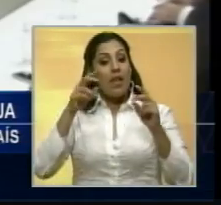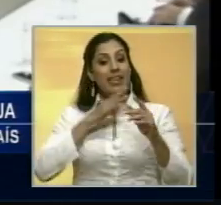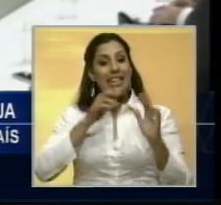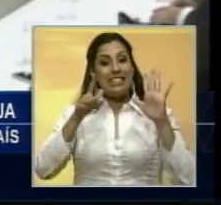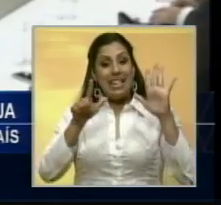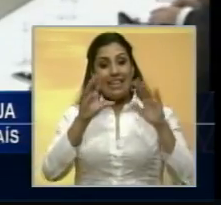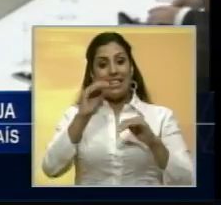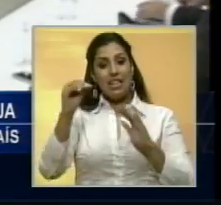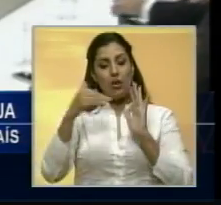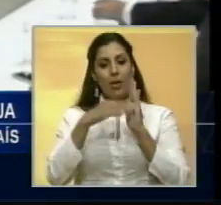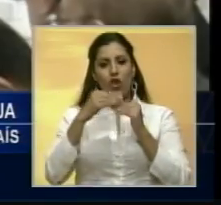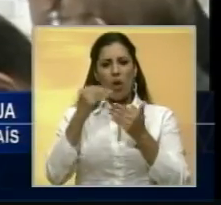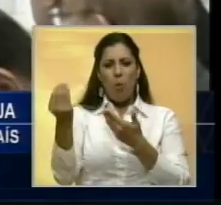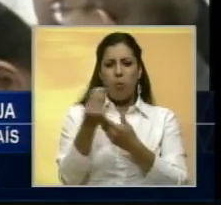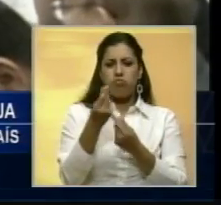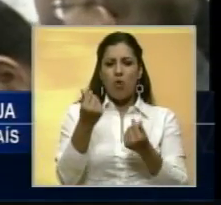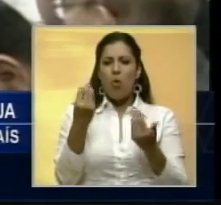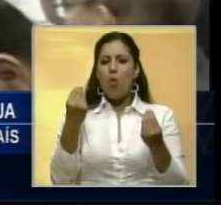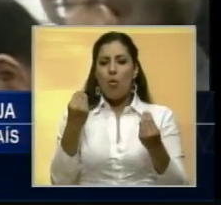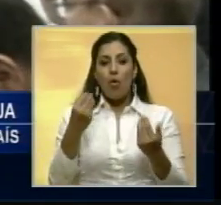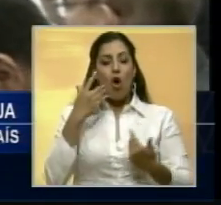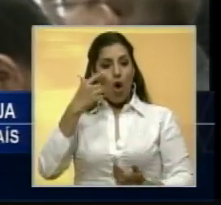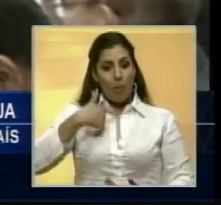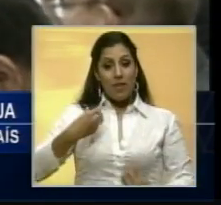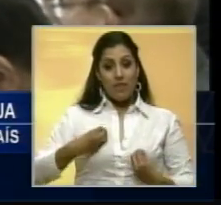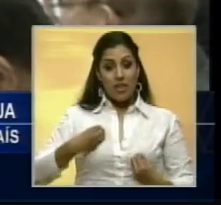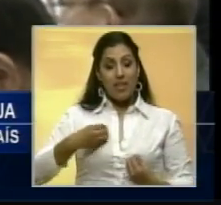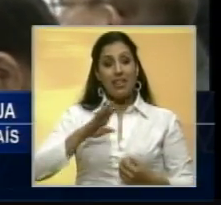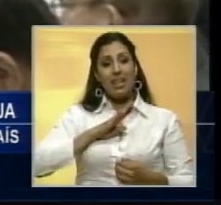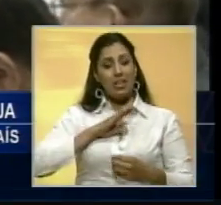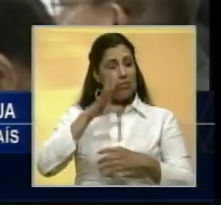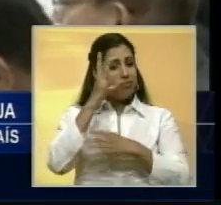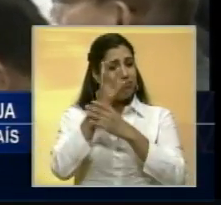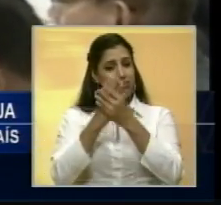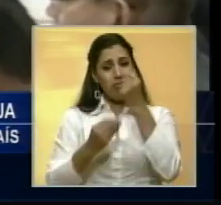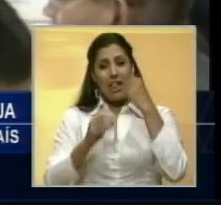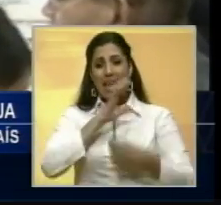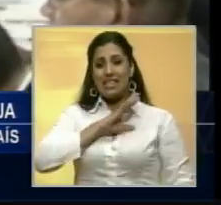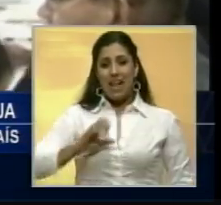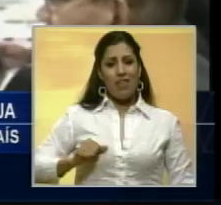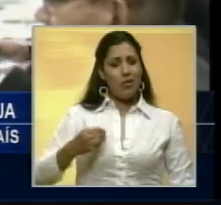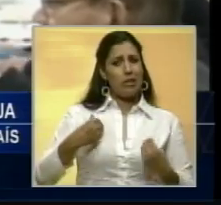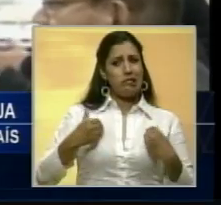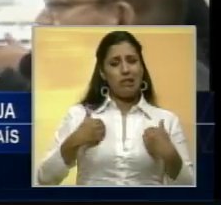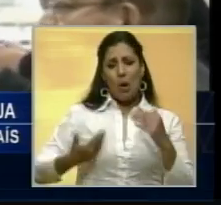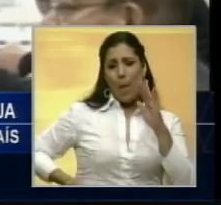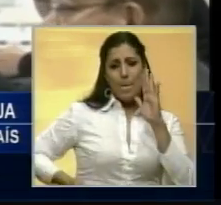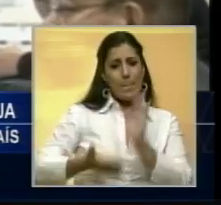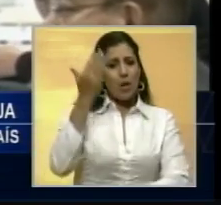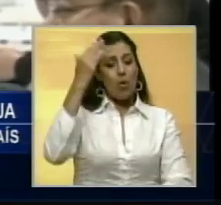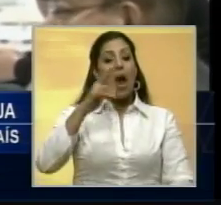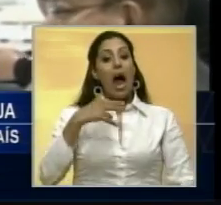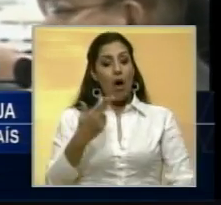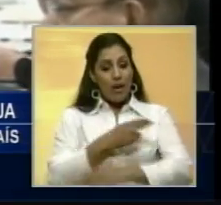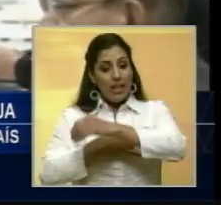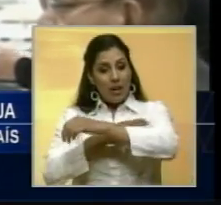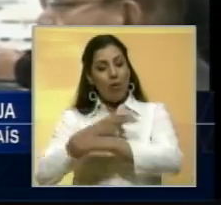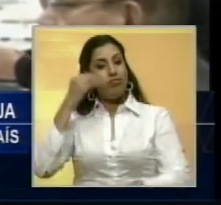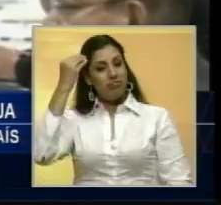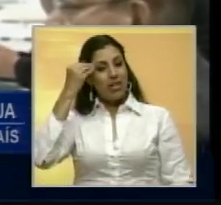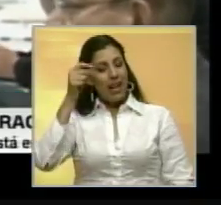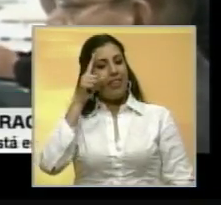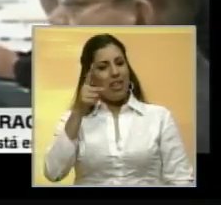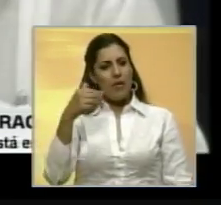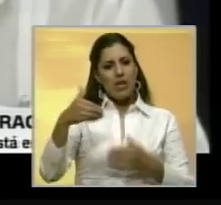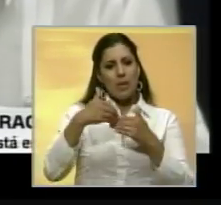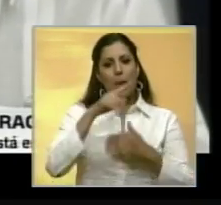los $700.000. Funes alegó que su vida corría peligro en El Salvador. De igual forma, el gobierno de Nicaragua consideró que es